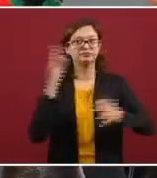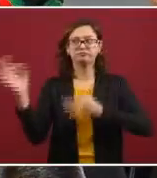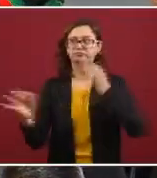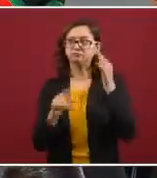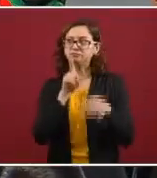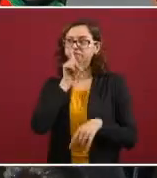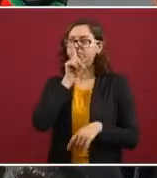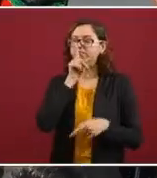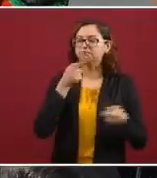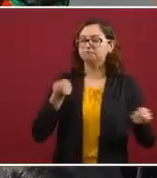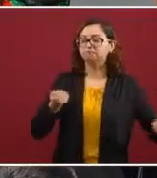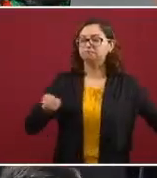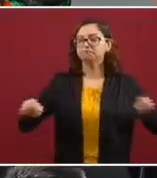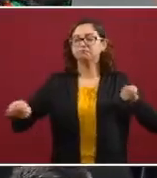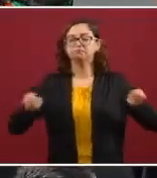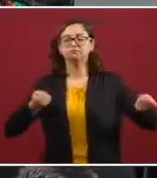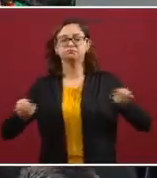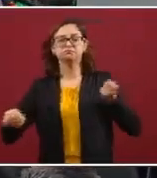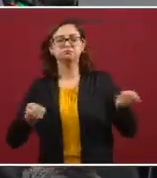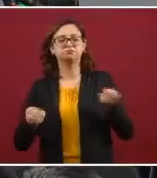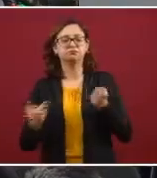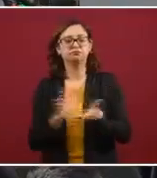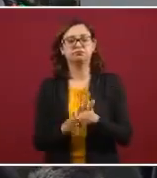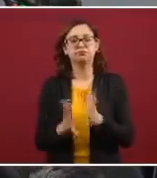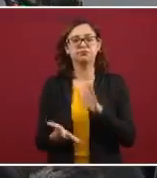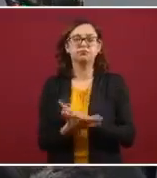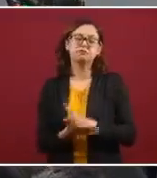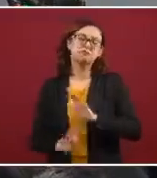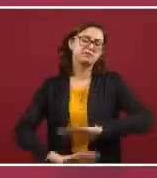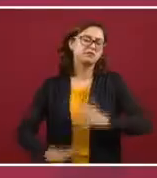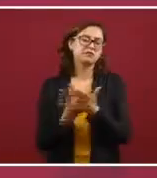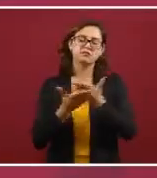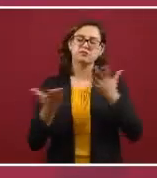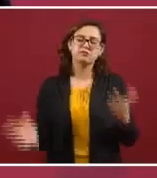cómplice. Ahora no, ahora